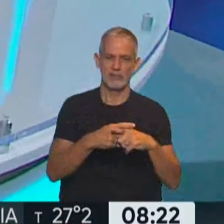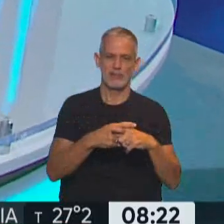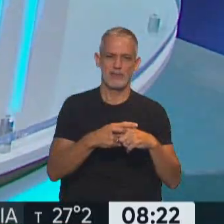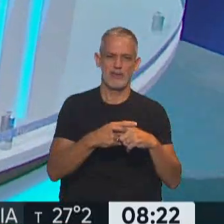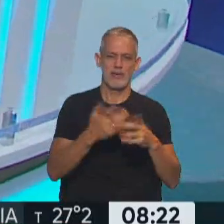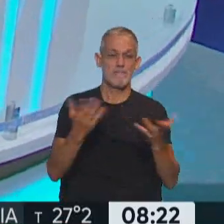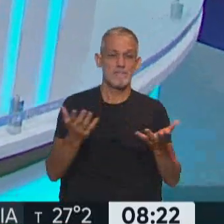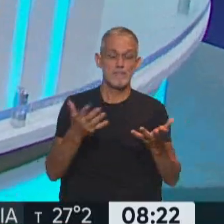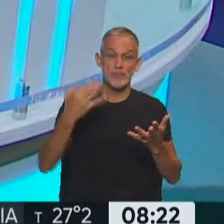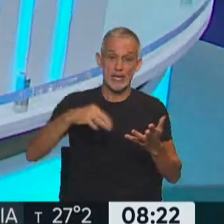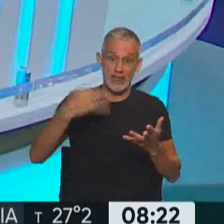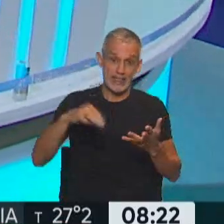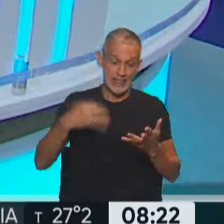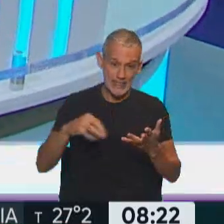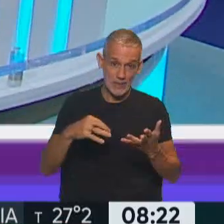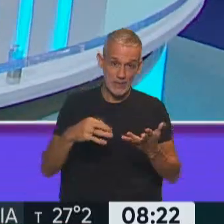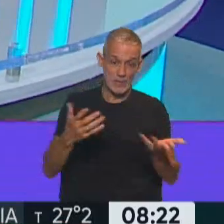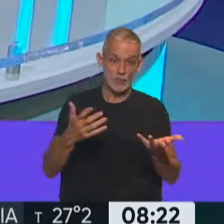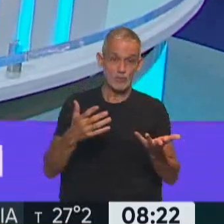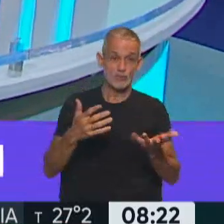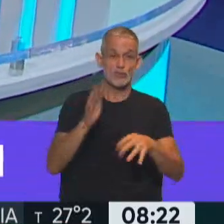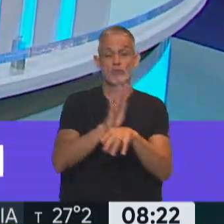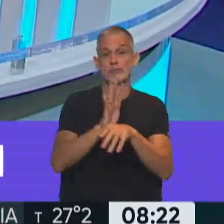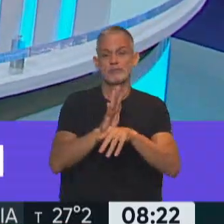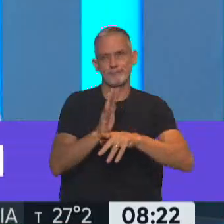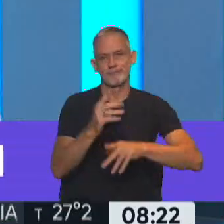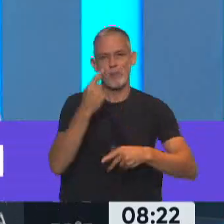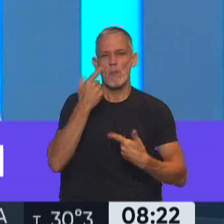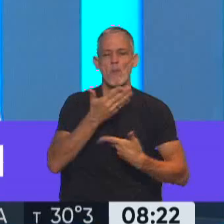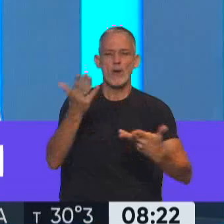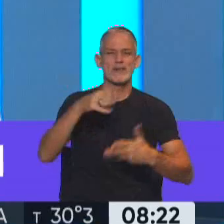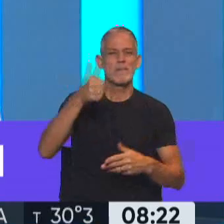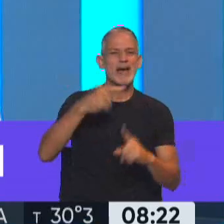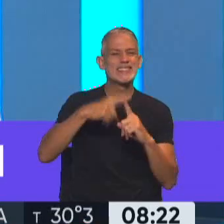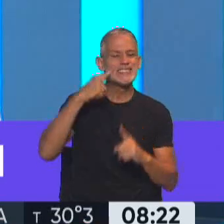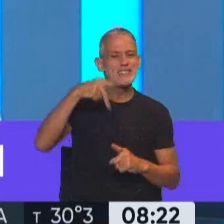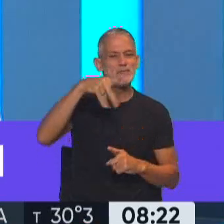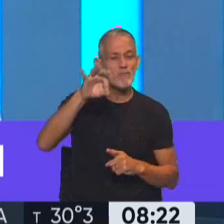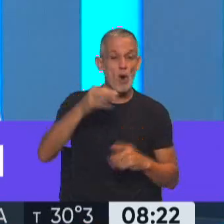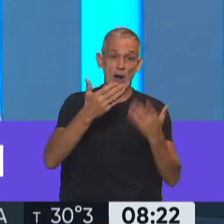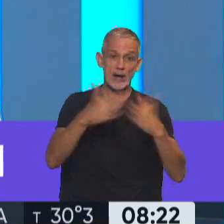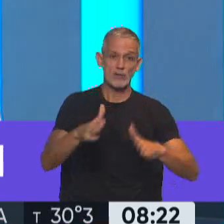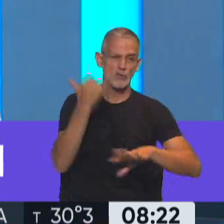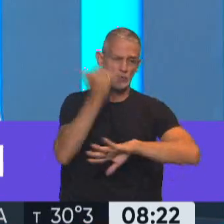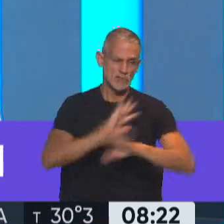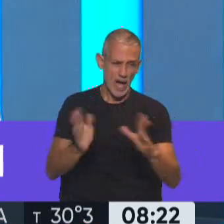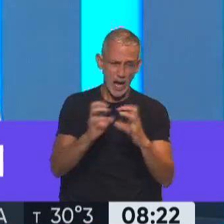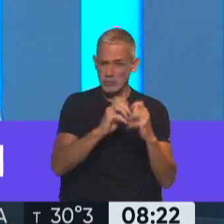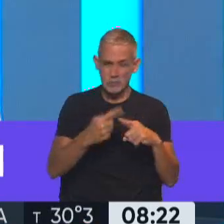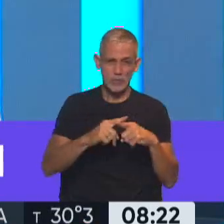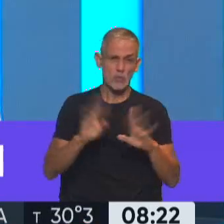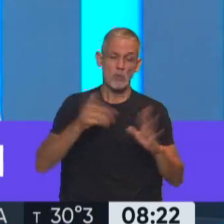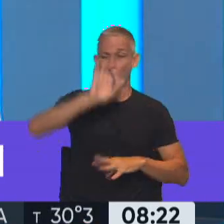manera exterioriza la renuncia de Máximo estaba dado, o sea, nadie